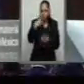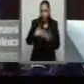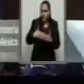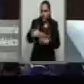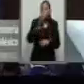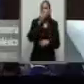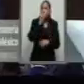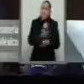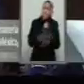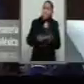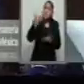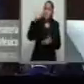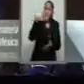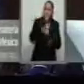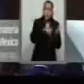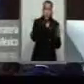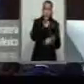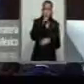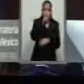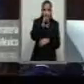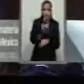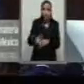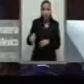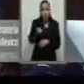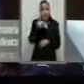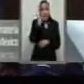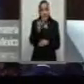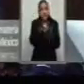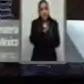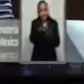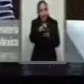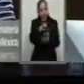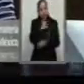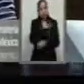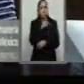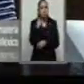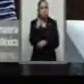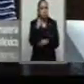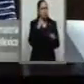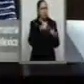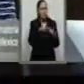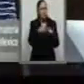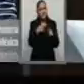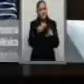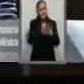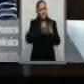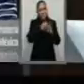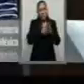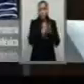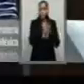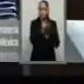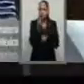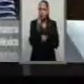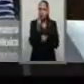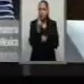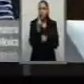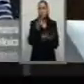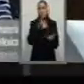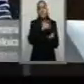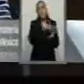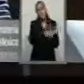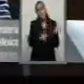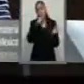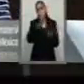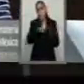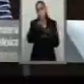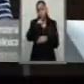desde 1928 se les negaron derechos políticos básicos y a quienes a partir de 1978 se les